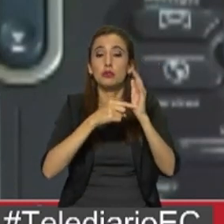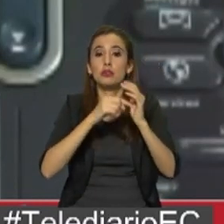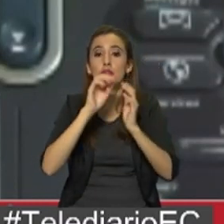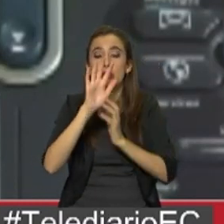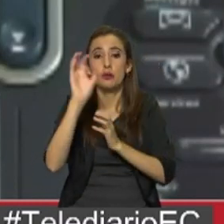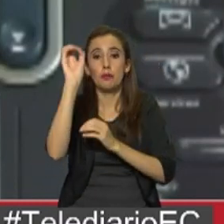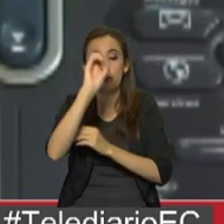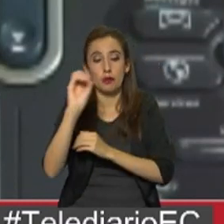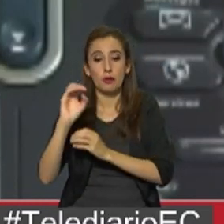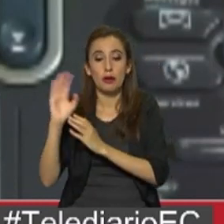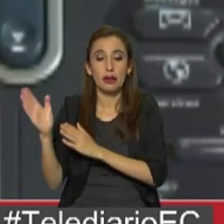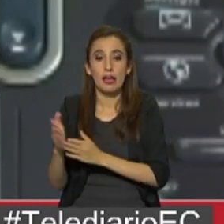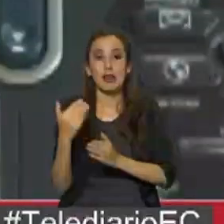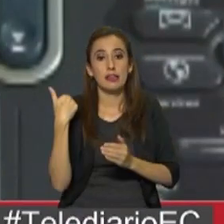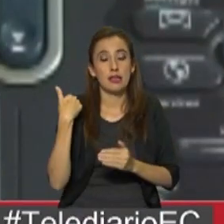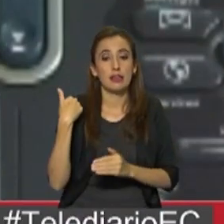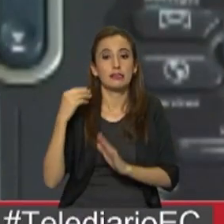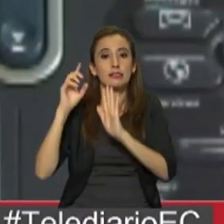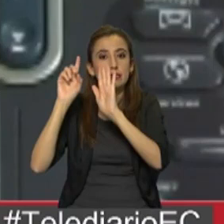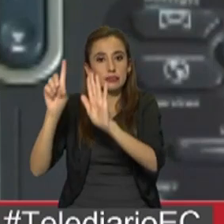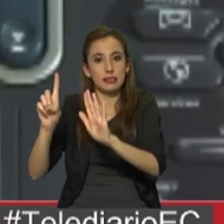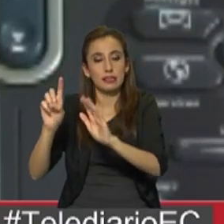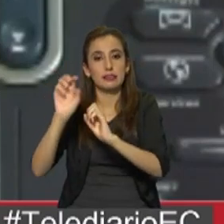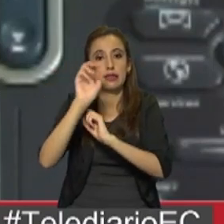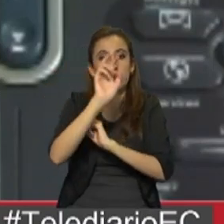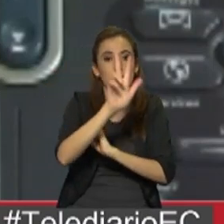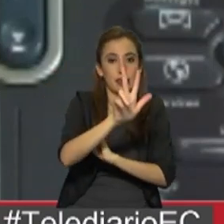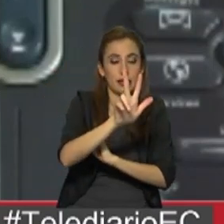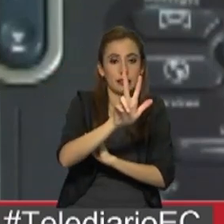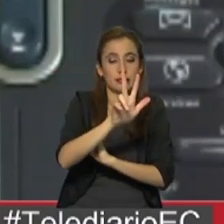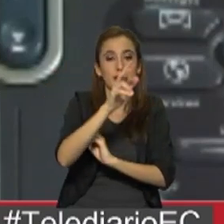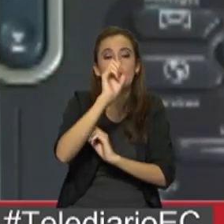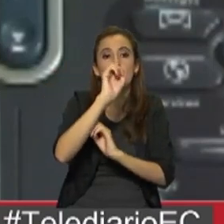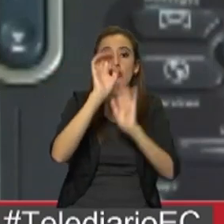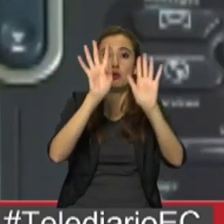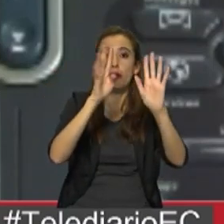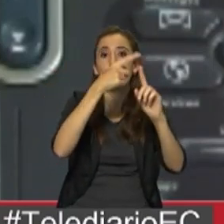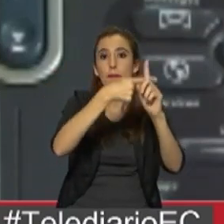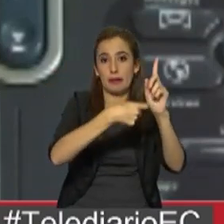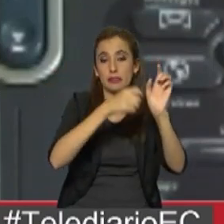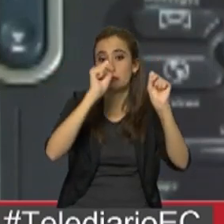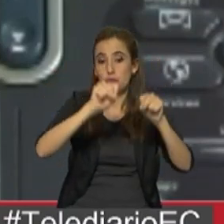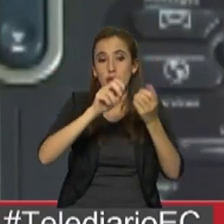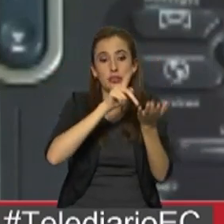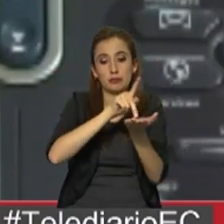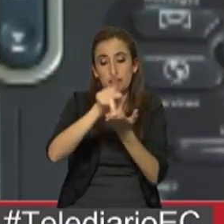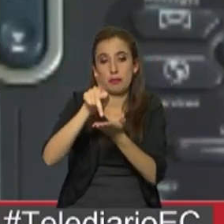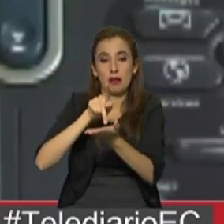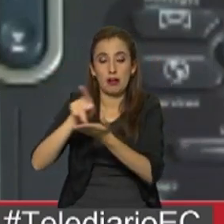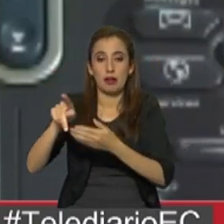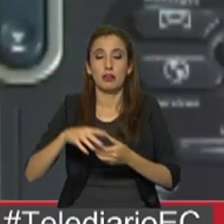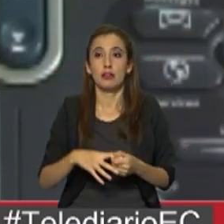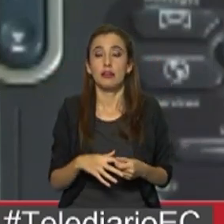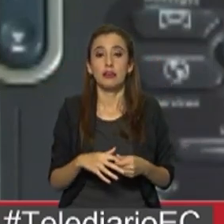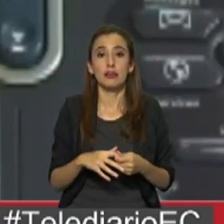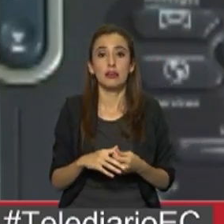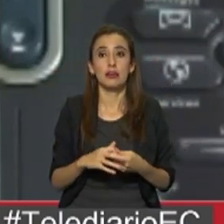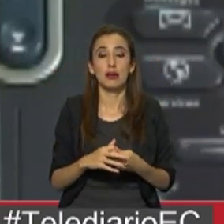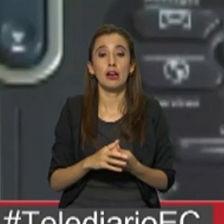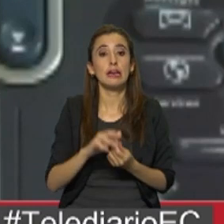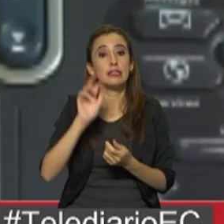seis y nueve meses es importante señalar que la particularidad de ese crédito es que tiene tres